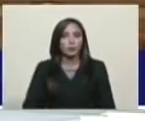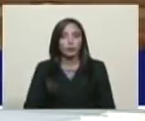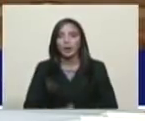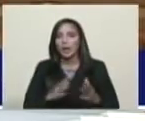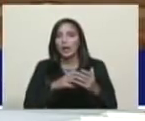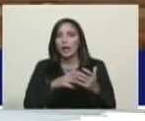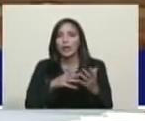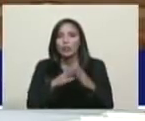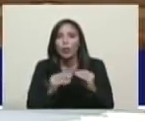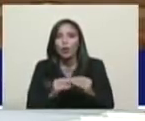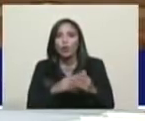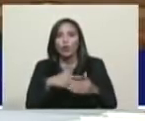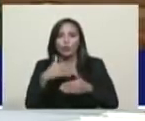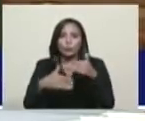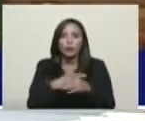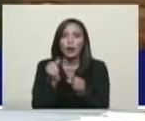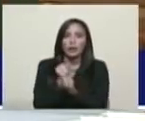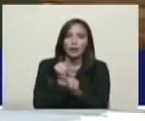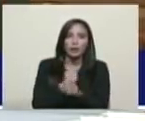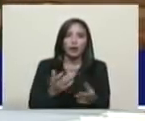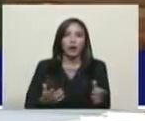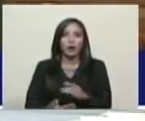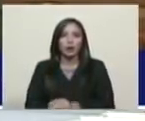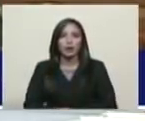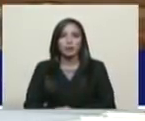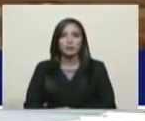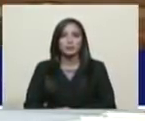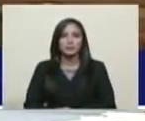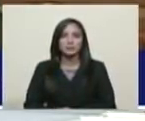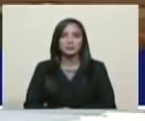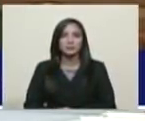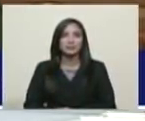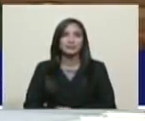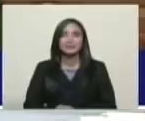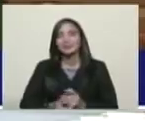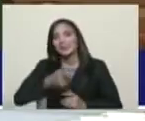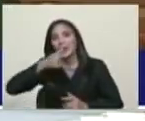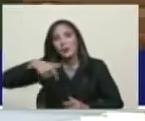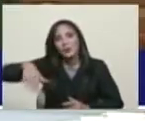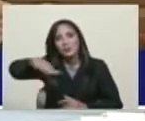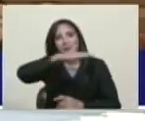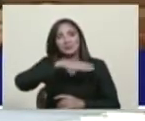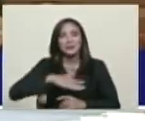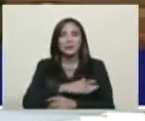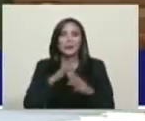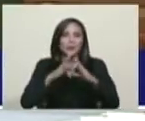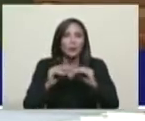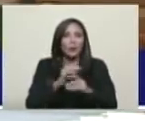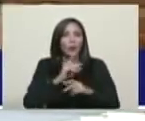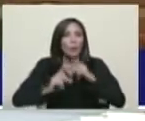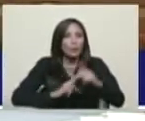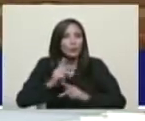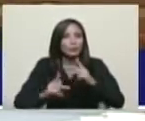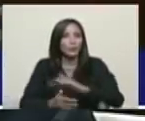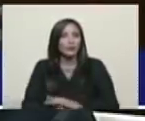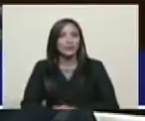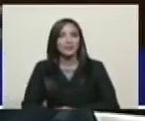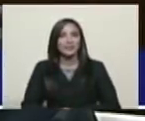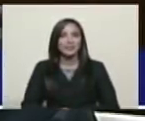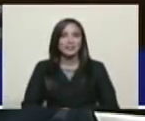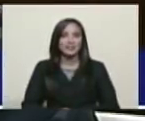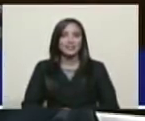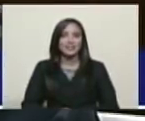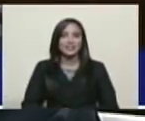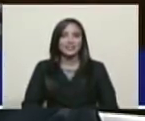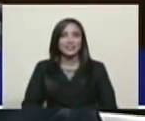campesinas, de los cooperativistas, de los pequeños productores, de los conuqueros, de los medianos productores, de los grandes productores, yo los llamo